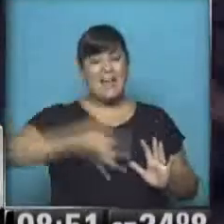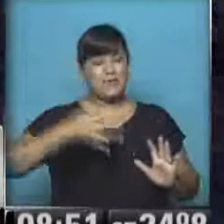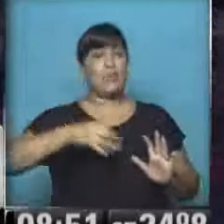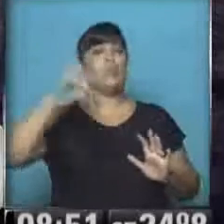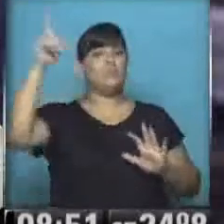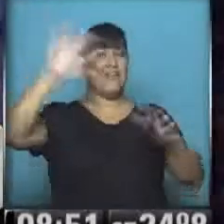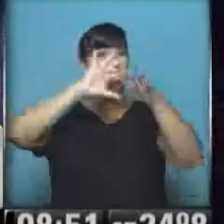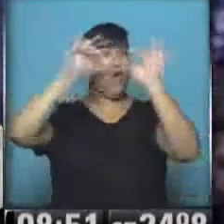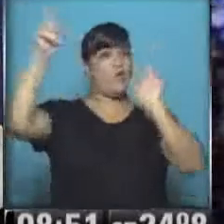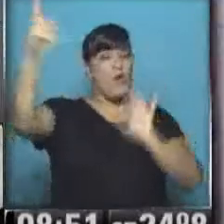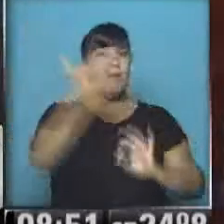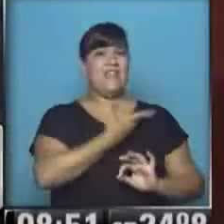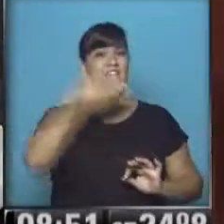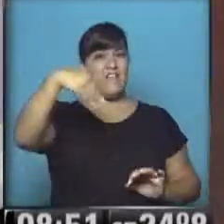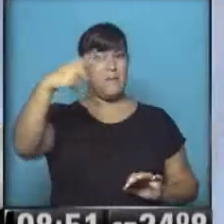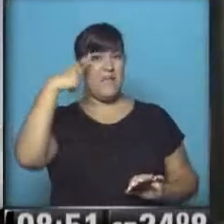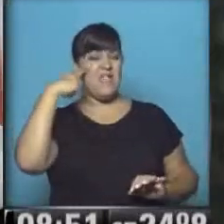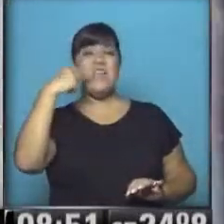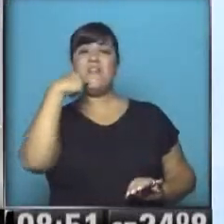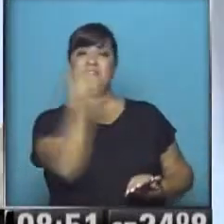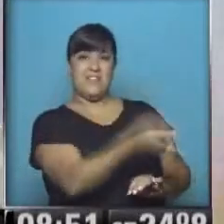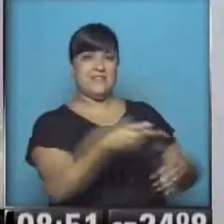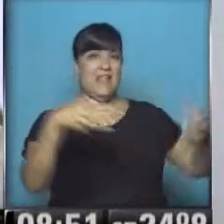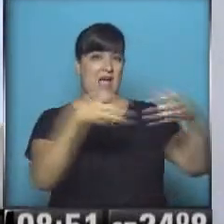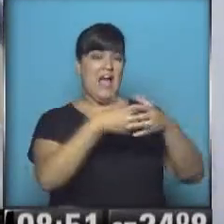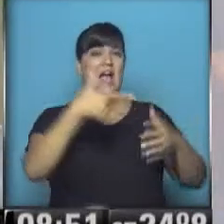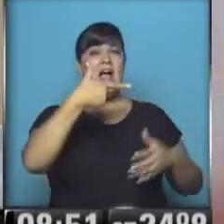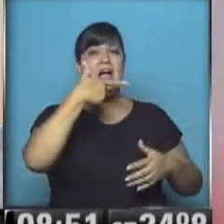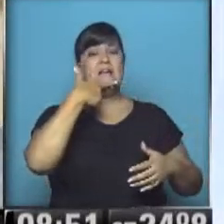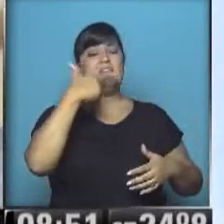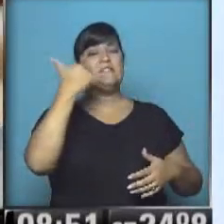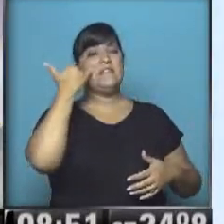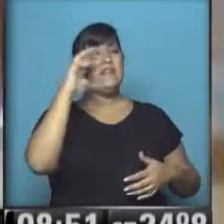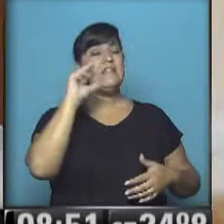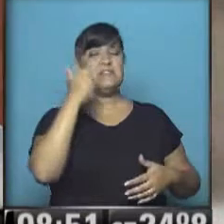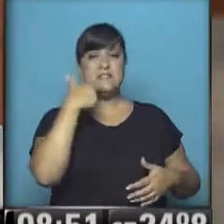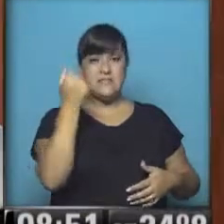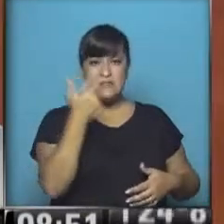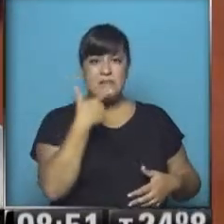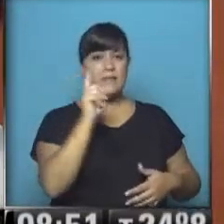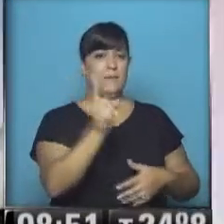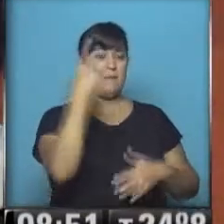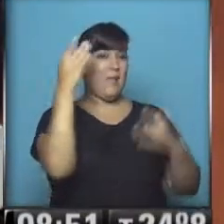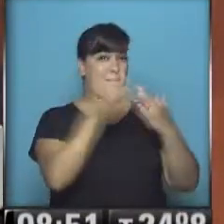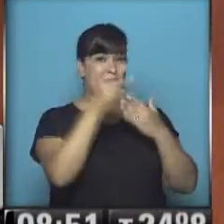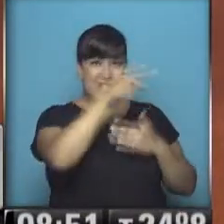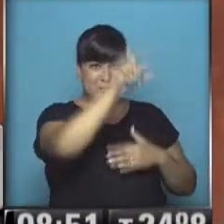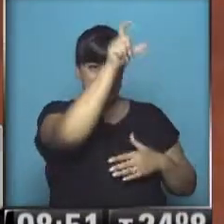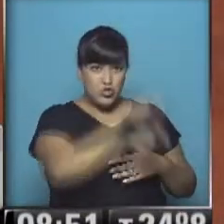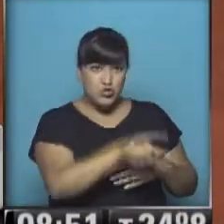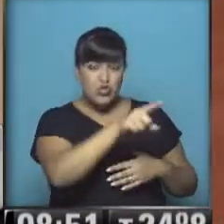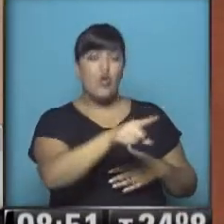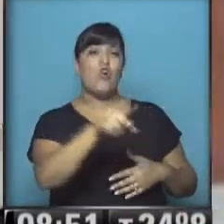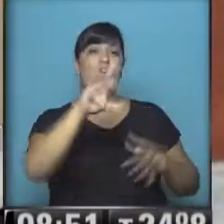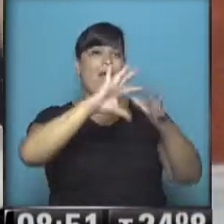en fm es decirle a activistas que bueno así sea ya cifras como primer ministro que va a ser en realidad